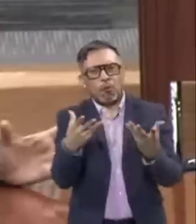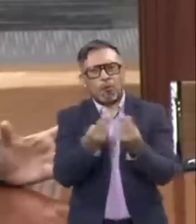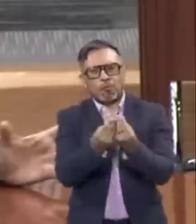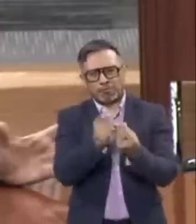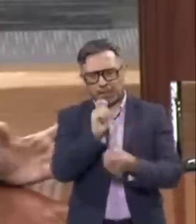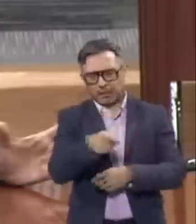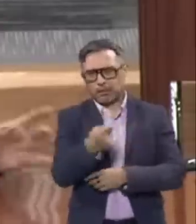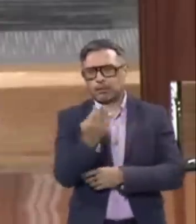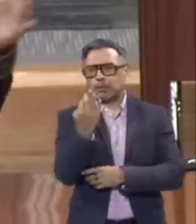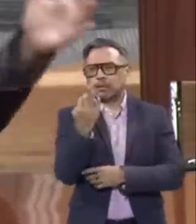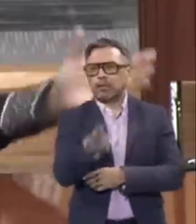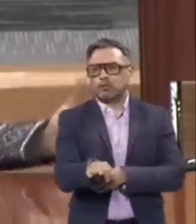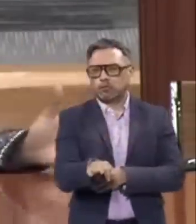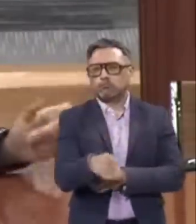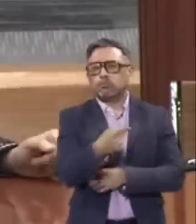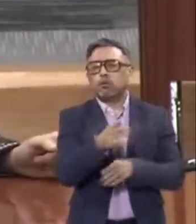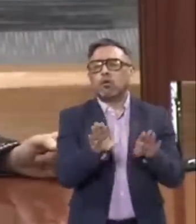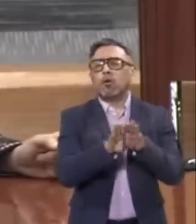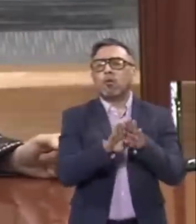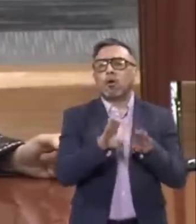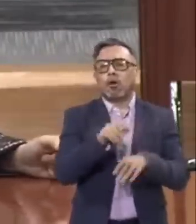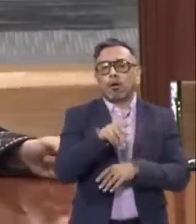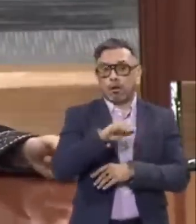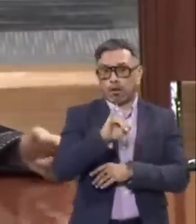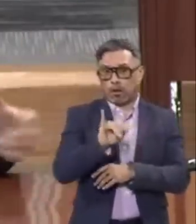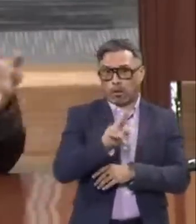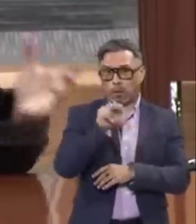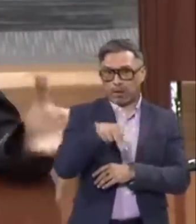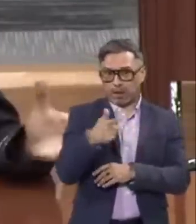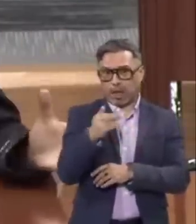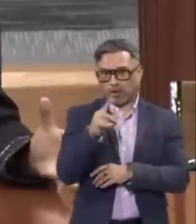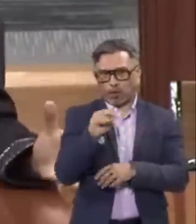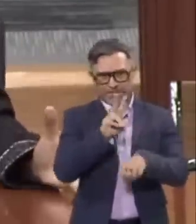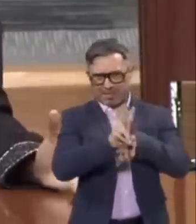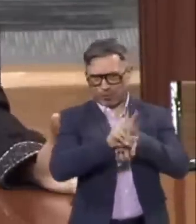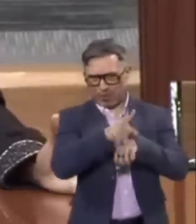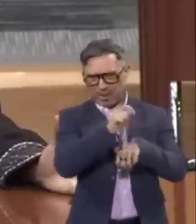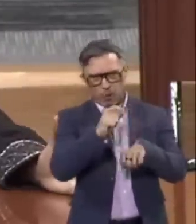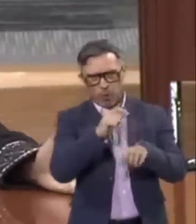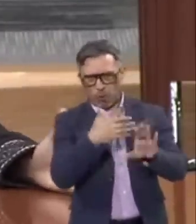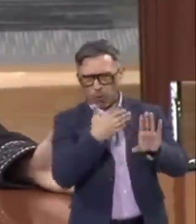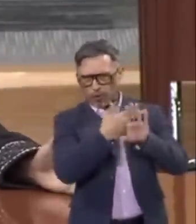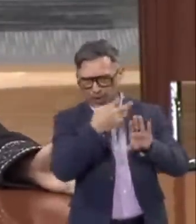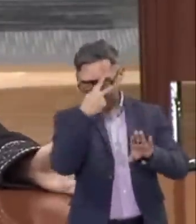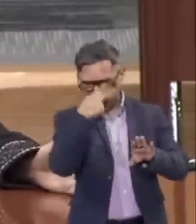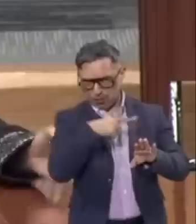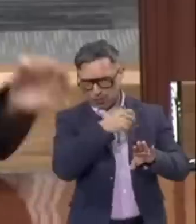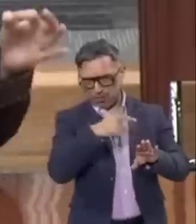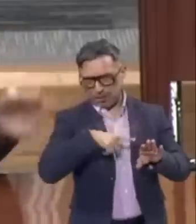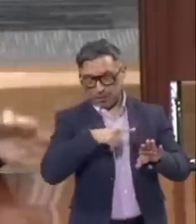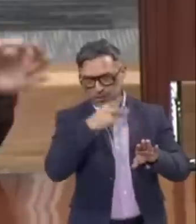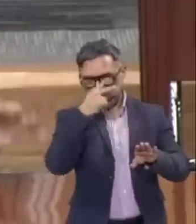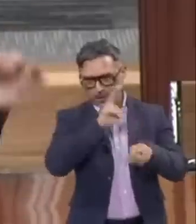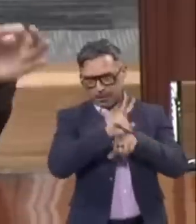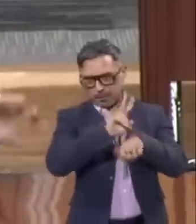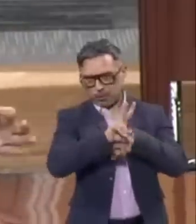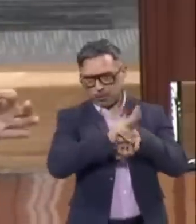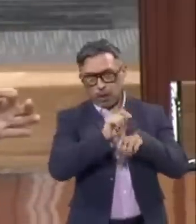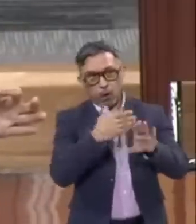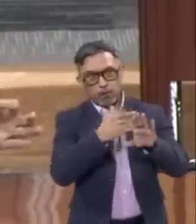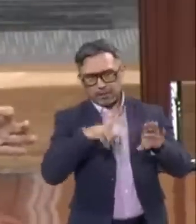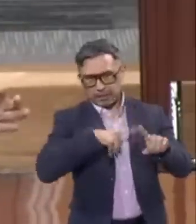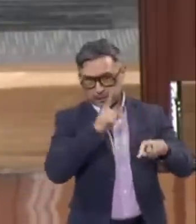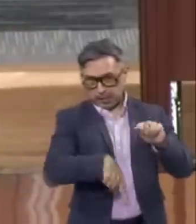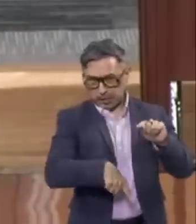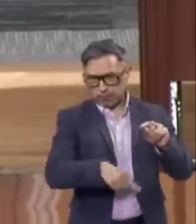Usted quiere ser como el Juan Guaidó mexicano. Y claro, como usted no pierde ninguna oportunidad, hoy ya en sus